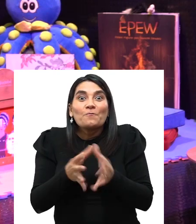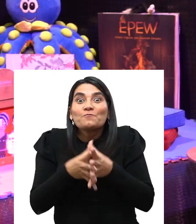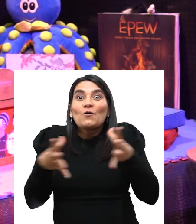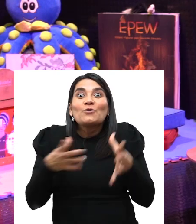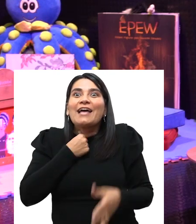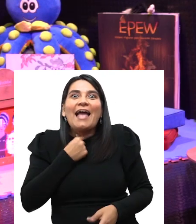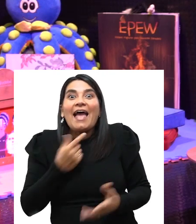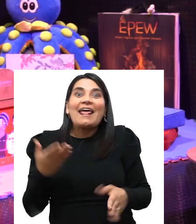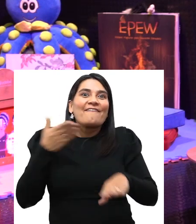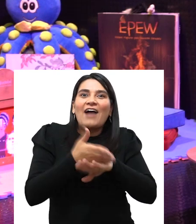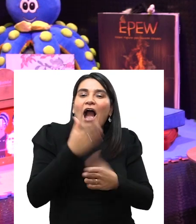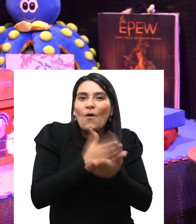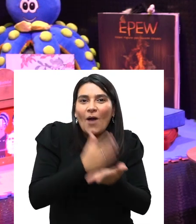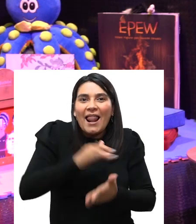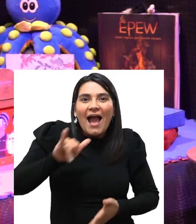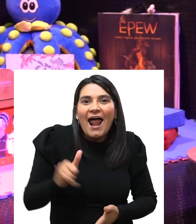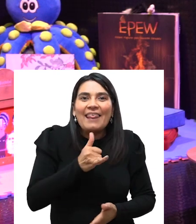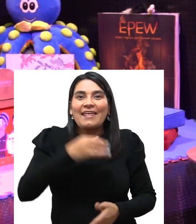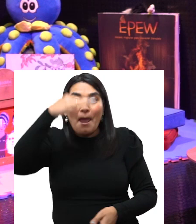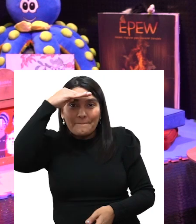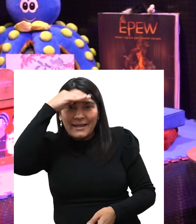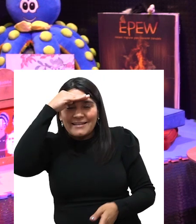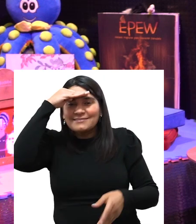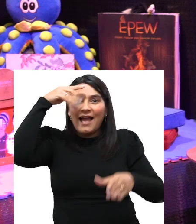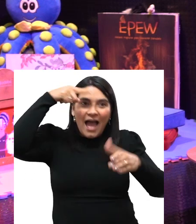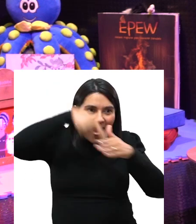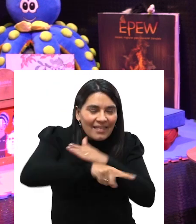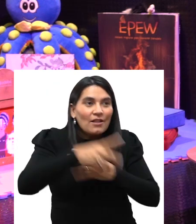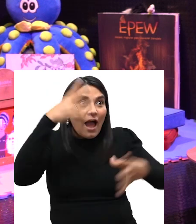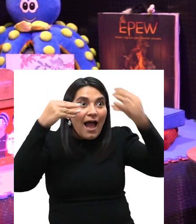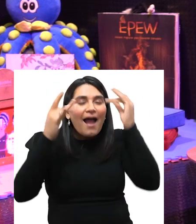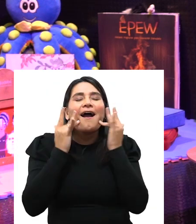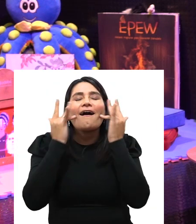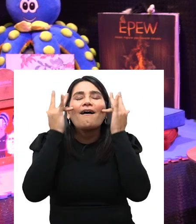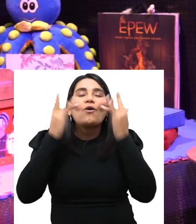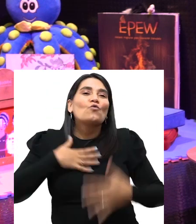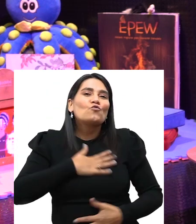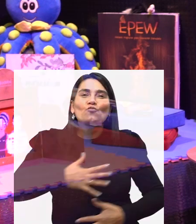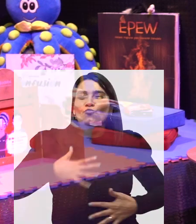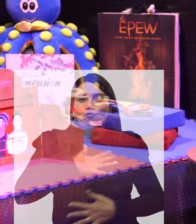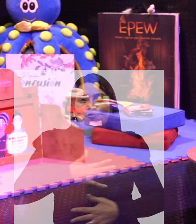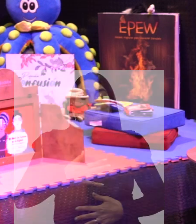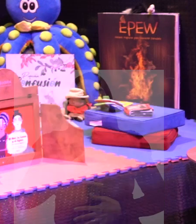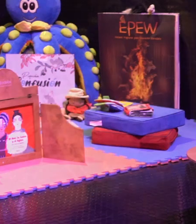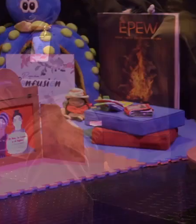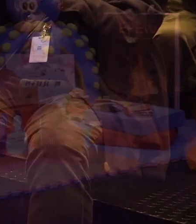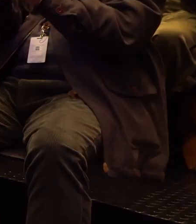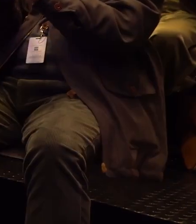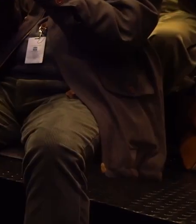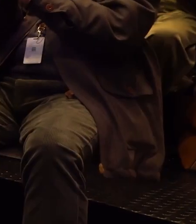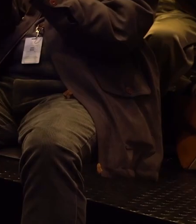al jardín, lograr que sus experiencias educativas estén llenas de alegría y goce y que sean más efectivas y